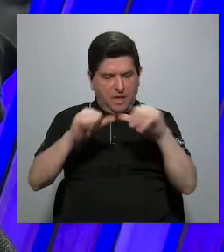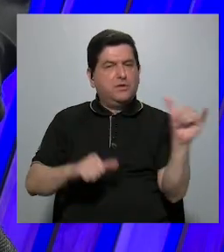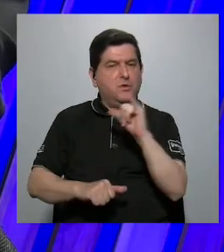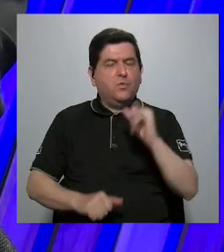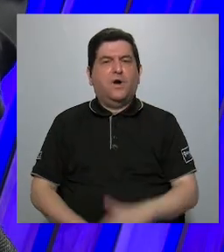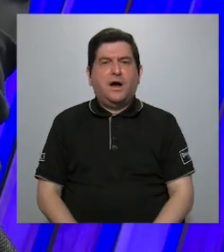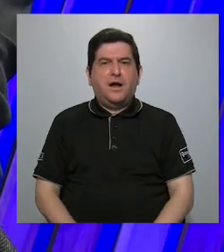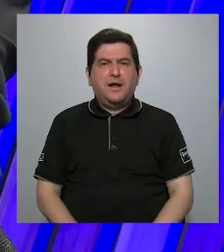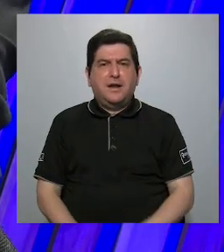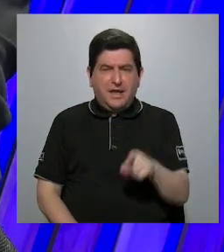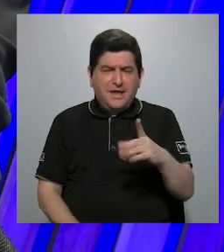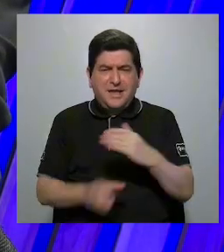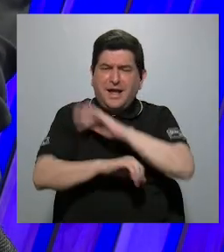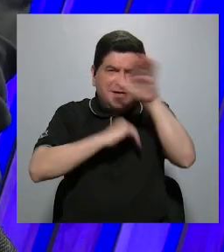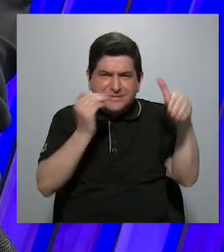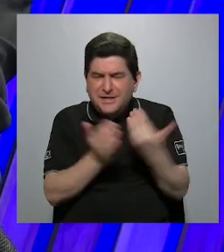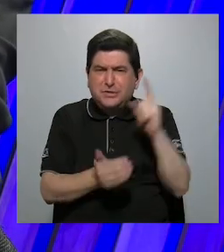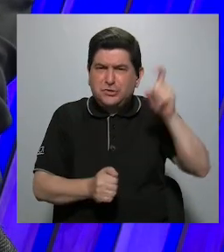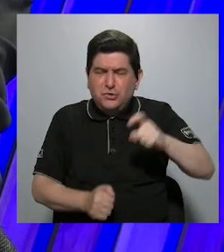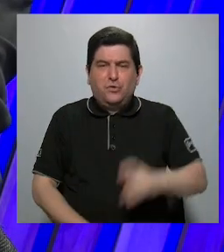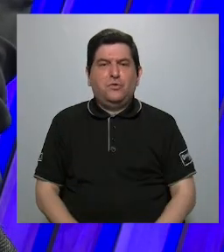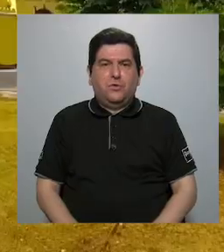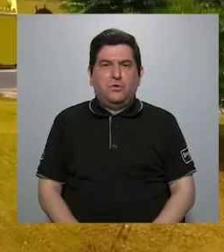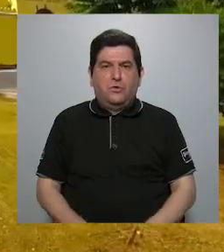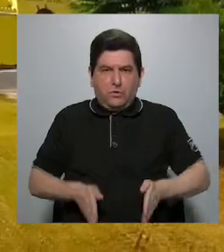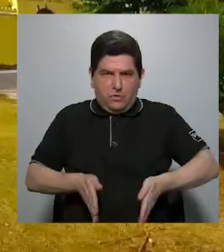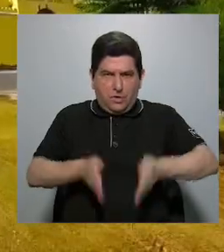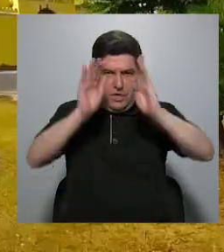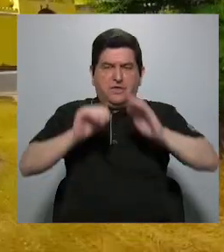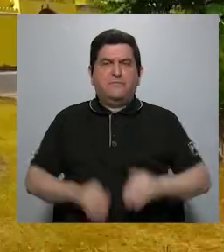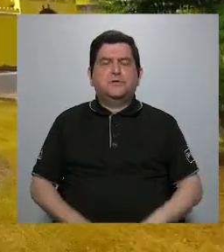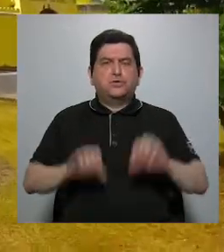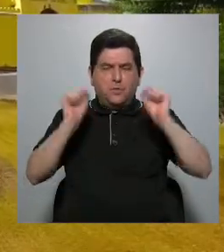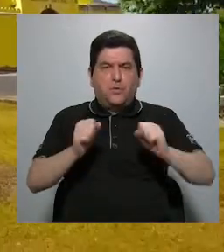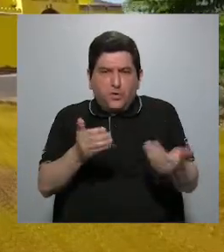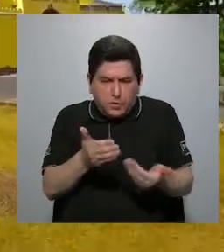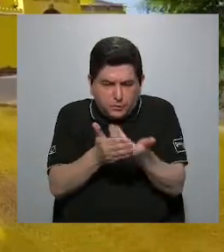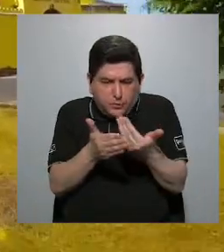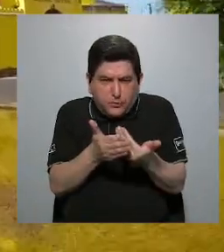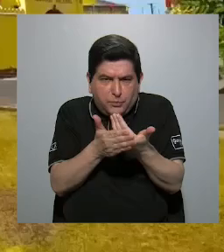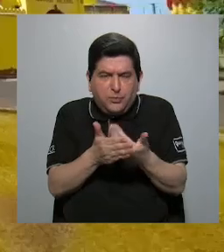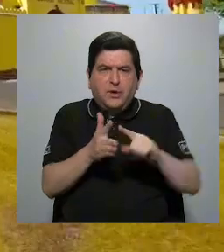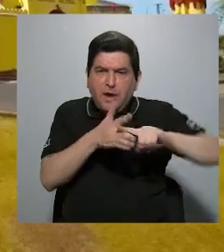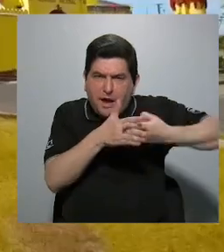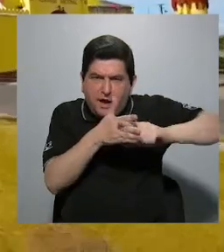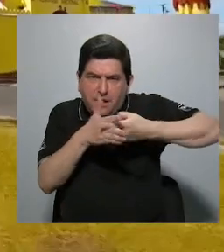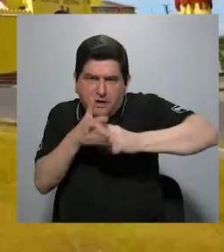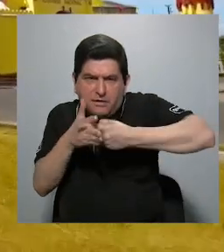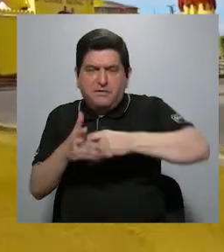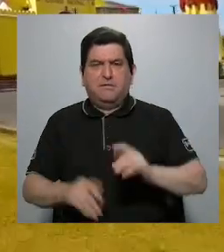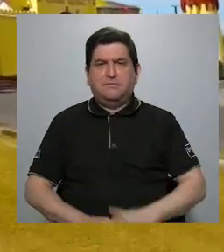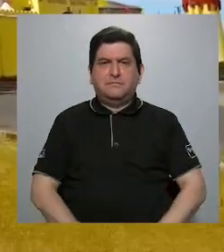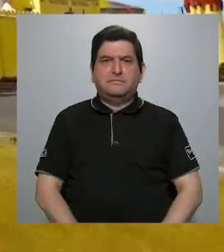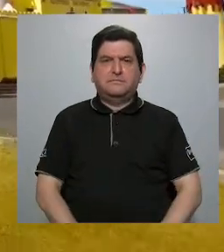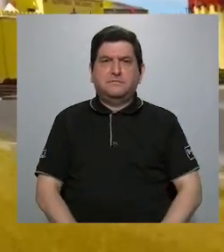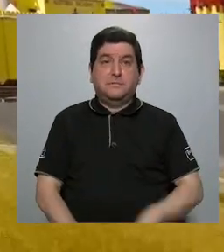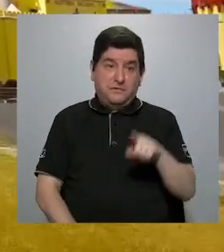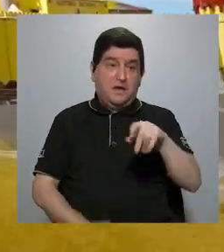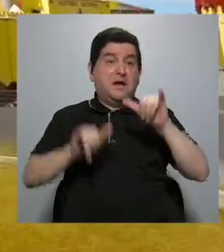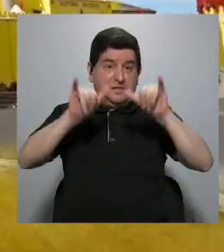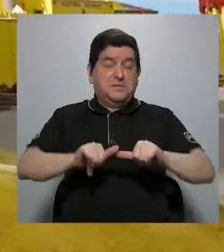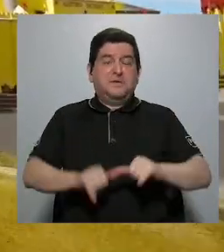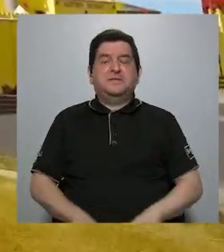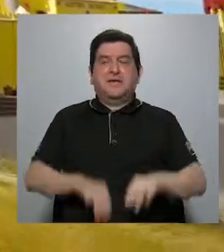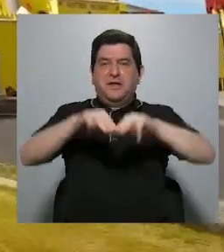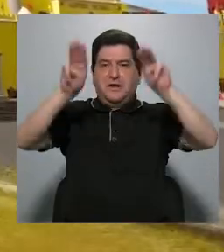tiene, cielo y tierra para que el edificio fuera remozado y restaurado y etcétera, y ahí